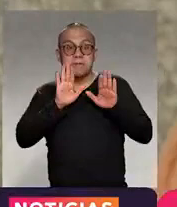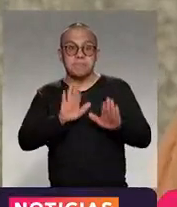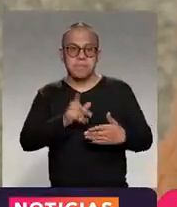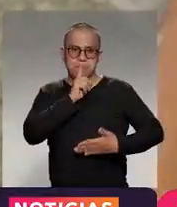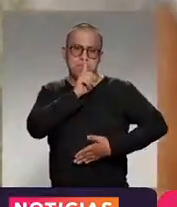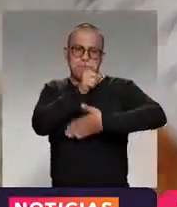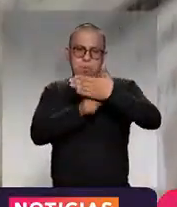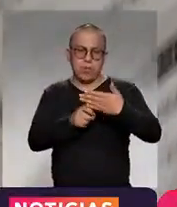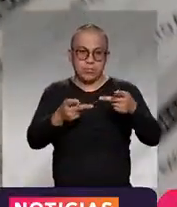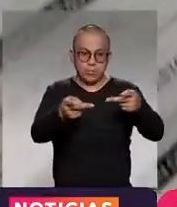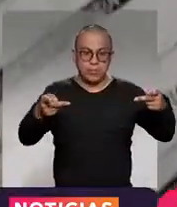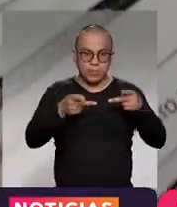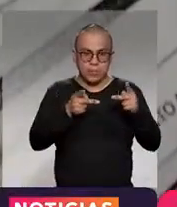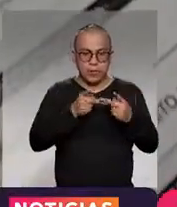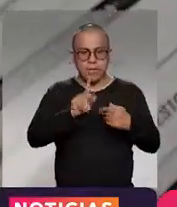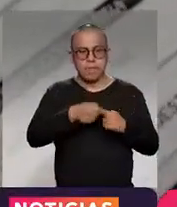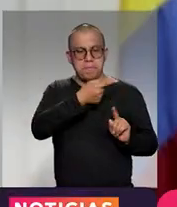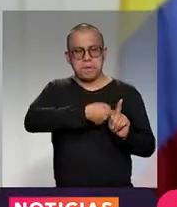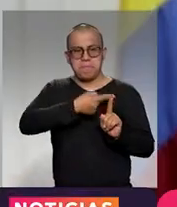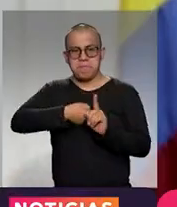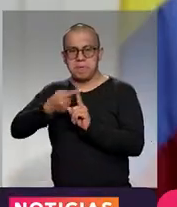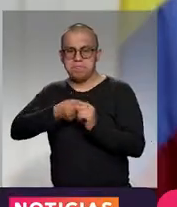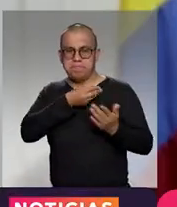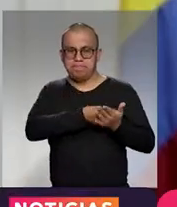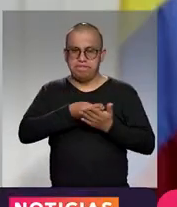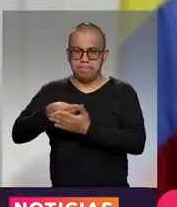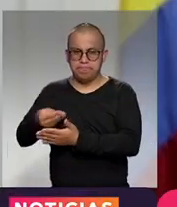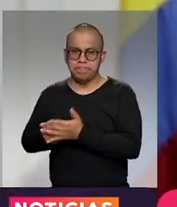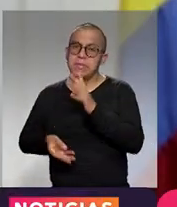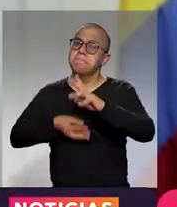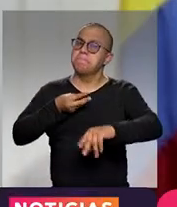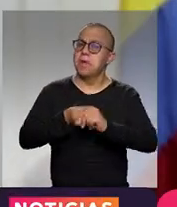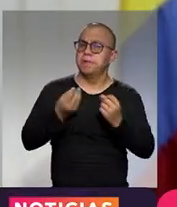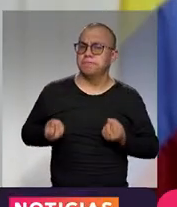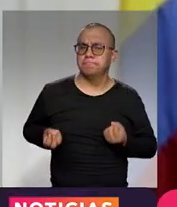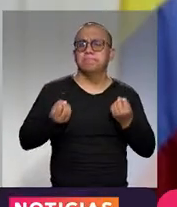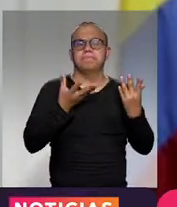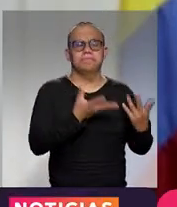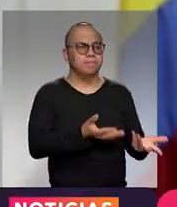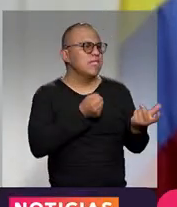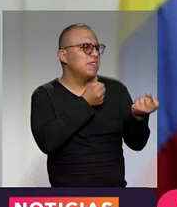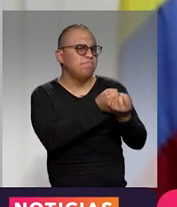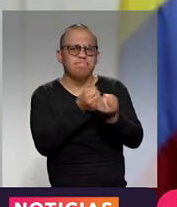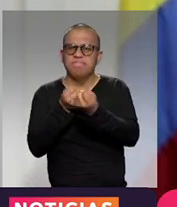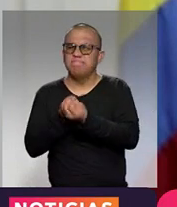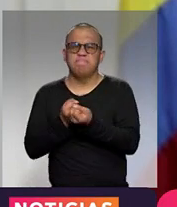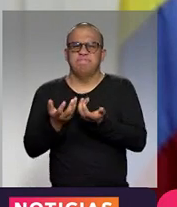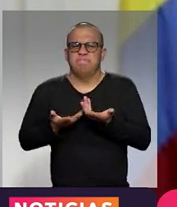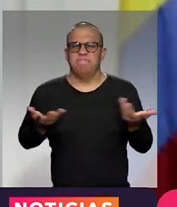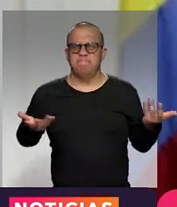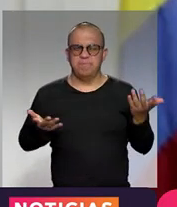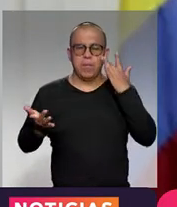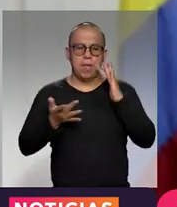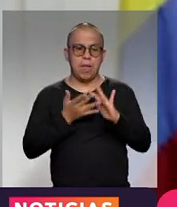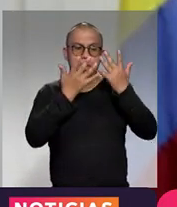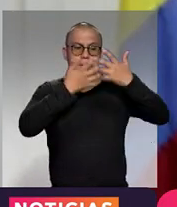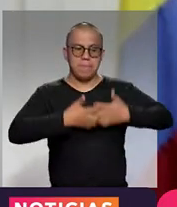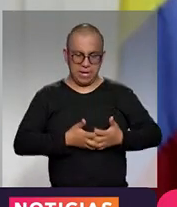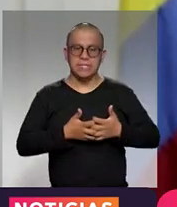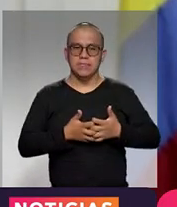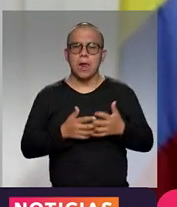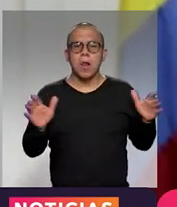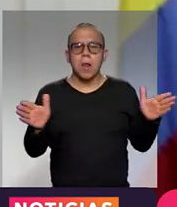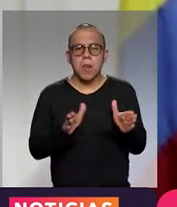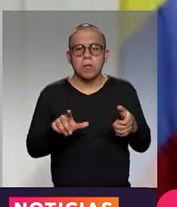impuesto predial que podrá pagarse por cuotas. De igual manera estarán recibiendo el apoyo del programa de microempresa local,